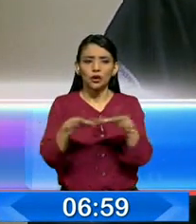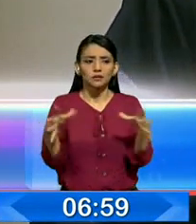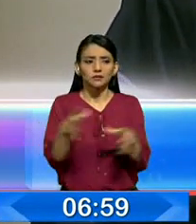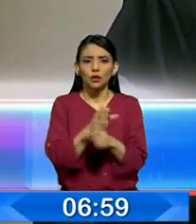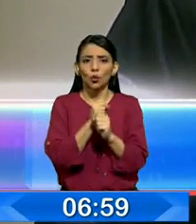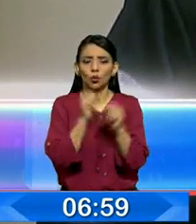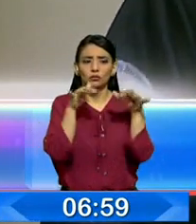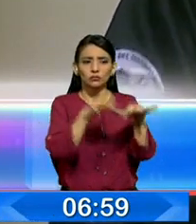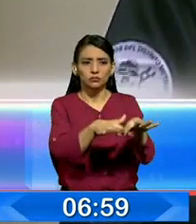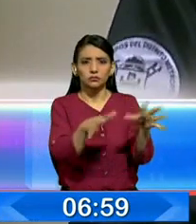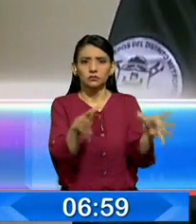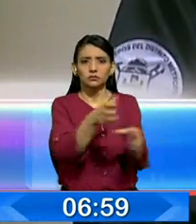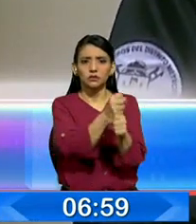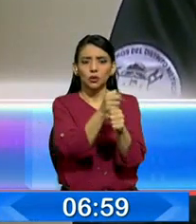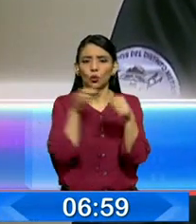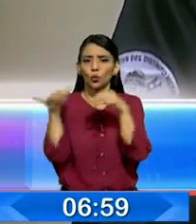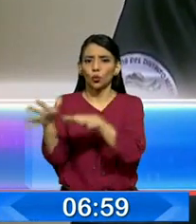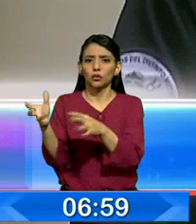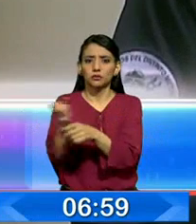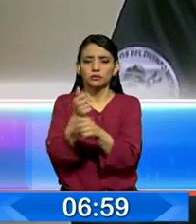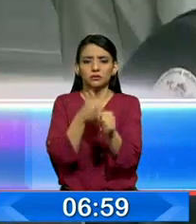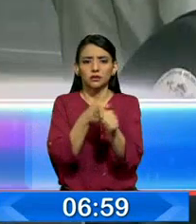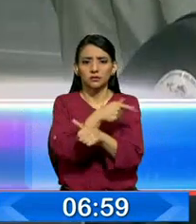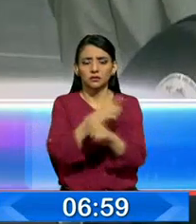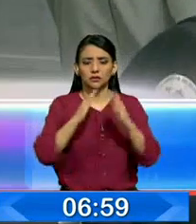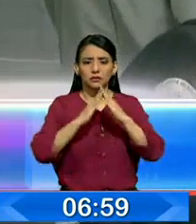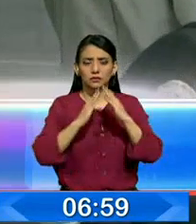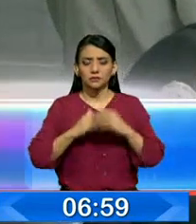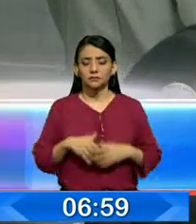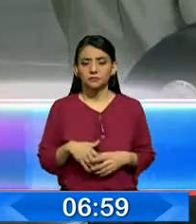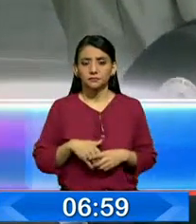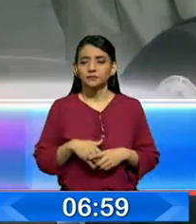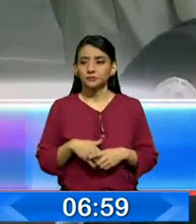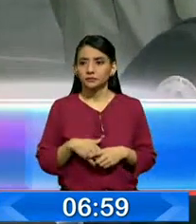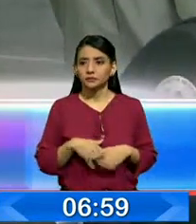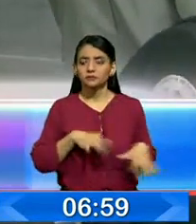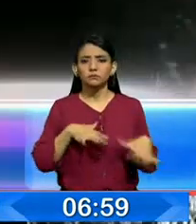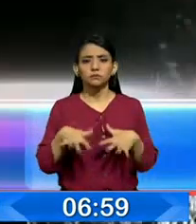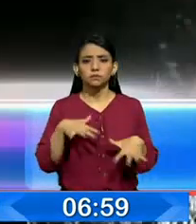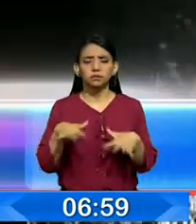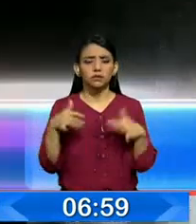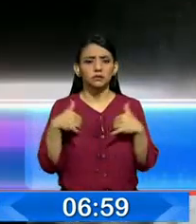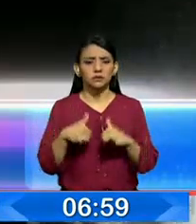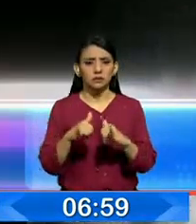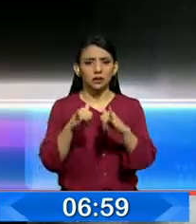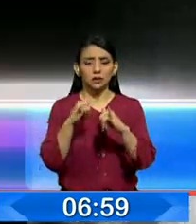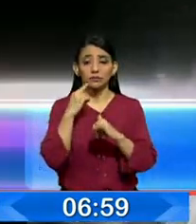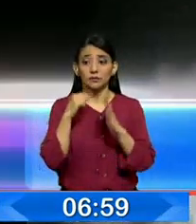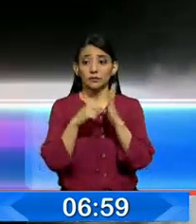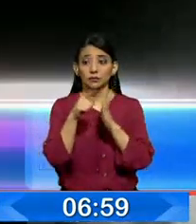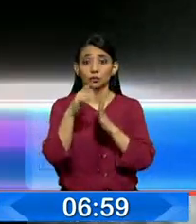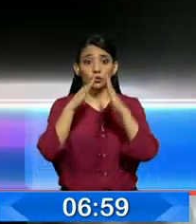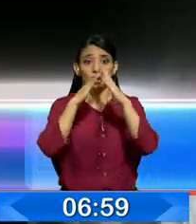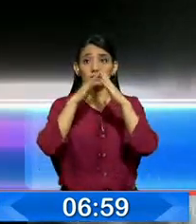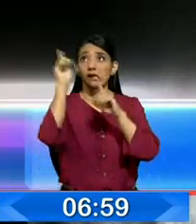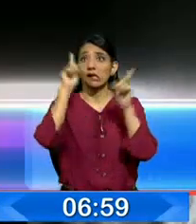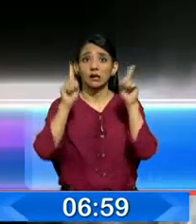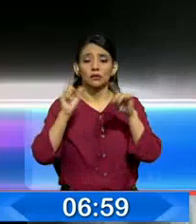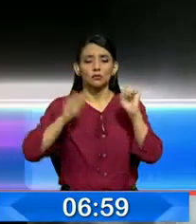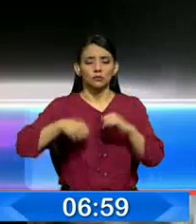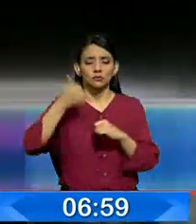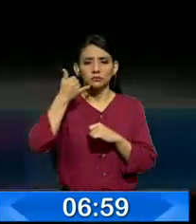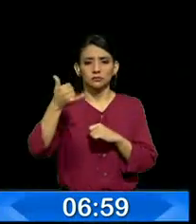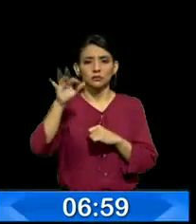más próximos a nuestro hogar. Las operaciones se mantienen con normalidad. Si su vivienda ha sido afectada, puede comunicarse